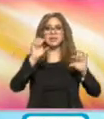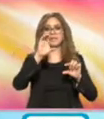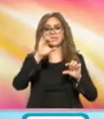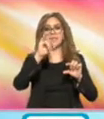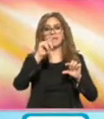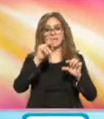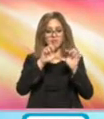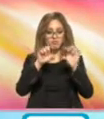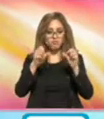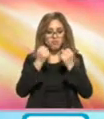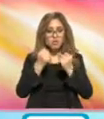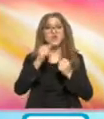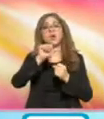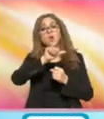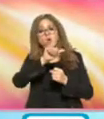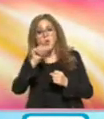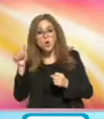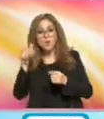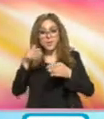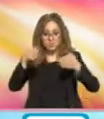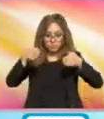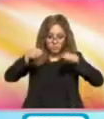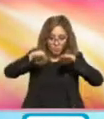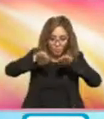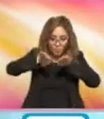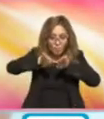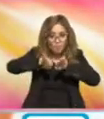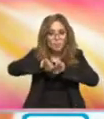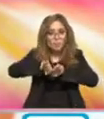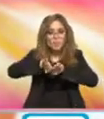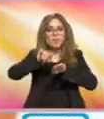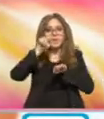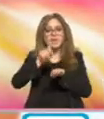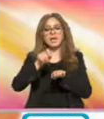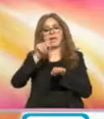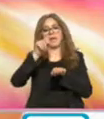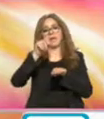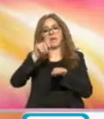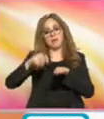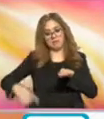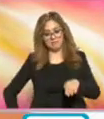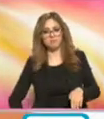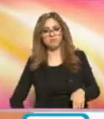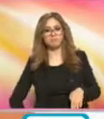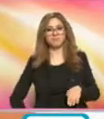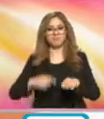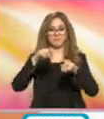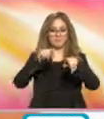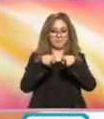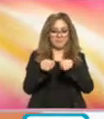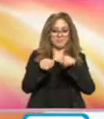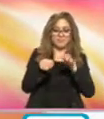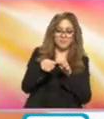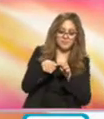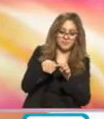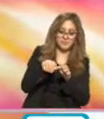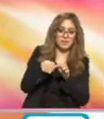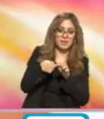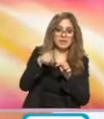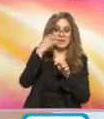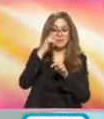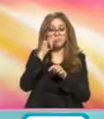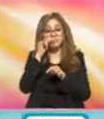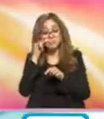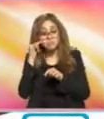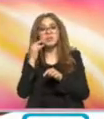cicatriz. Una que se oculta a través del pliegue inguinal, entonces esa es la menos visible. La menos, Pero también